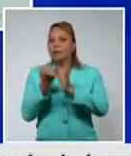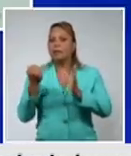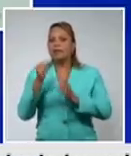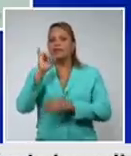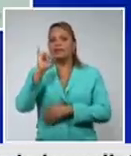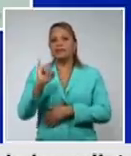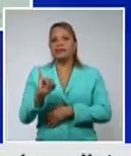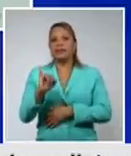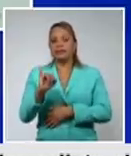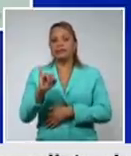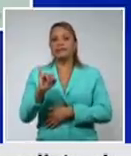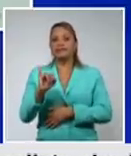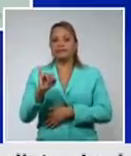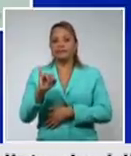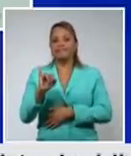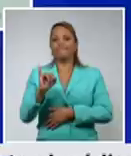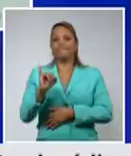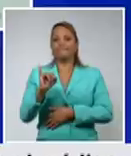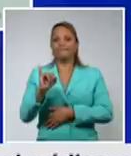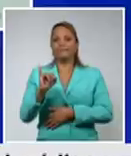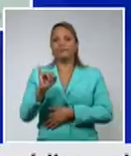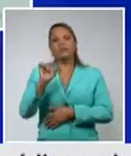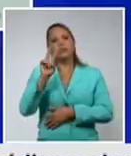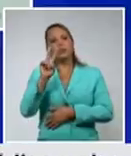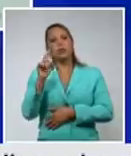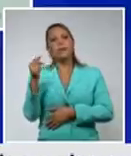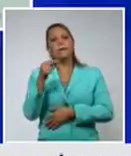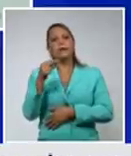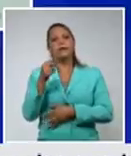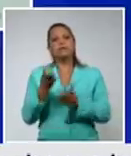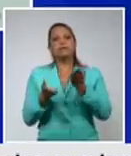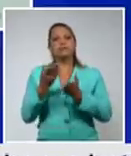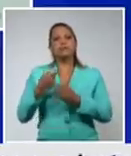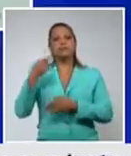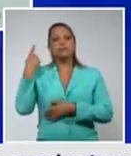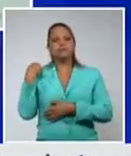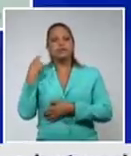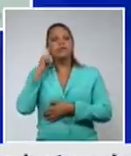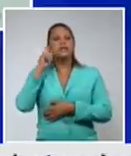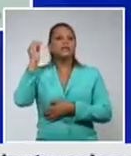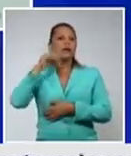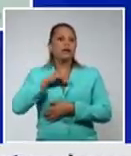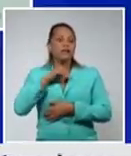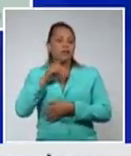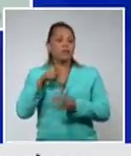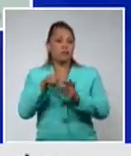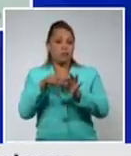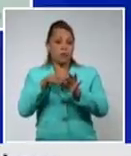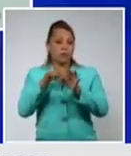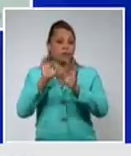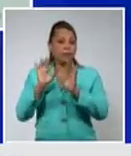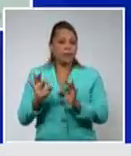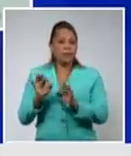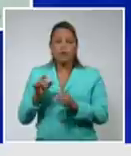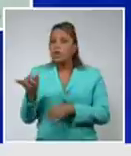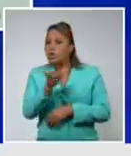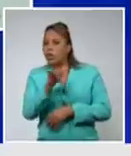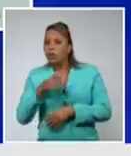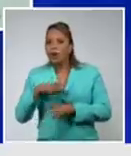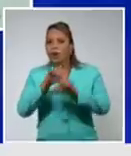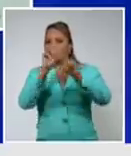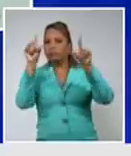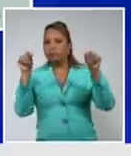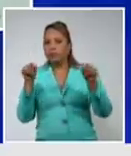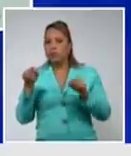casos autóctonos, 2 menos que el día anterior, y sabemos que este territorio, igual que toda Cuba,